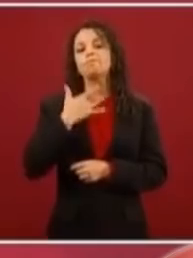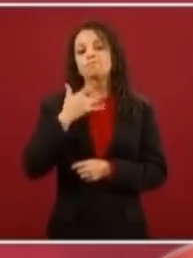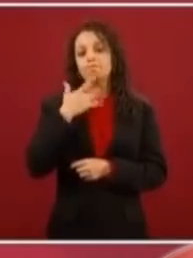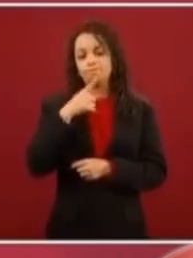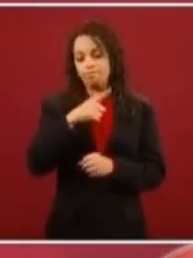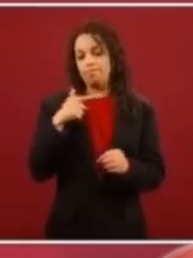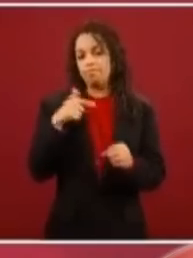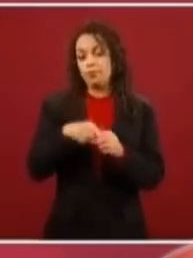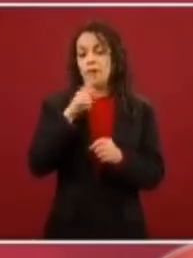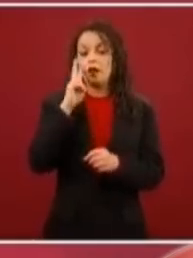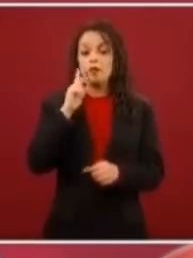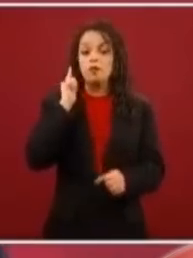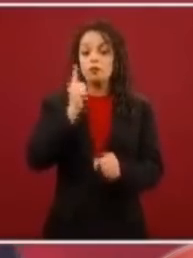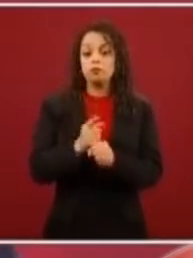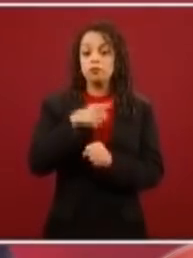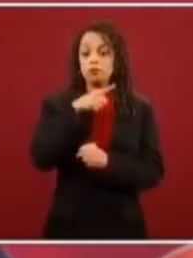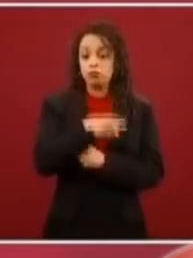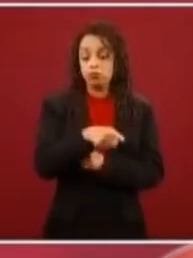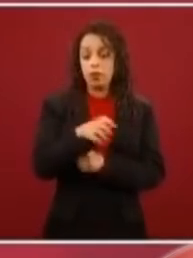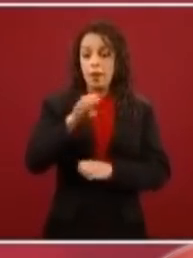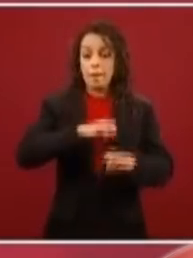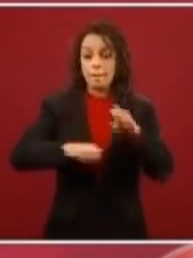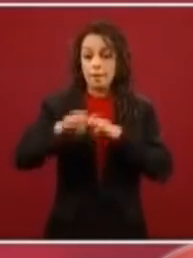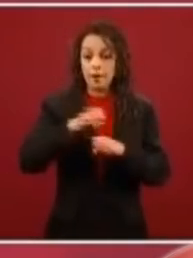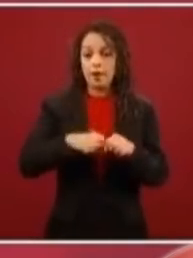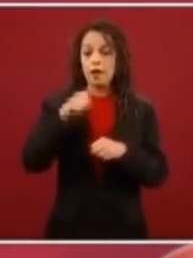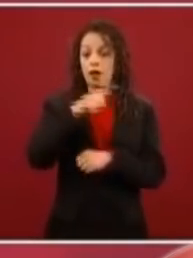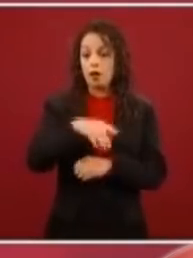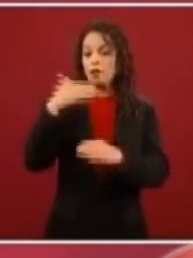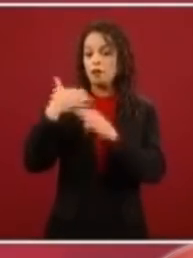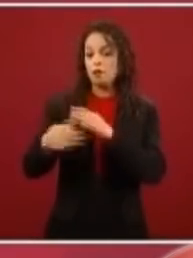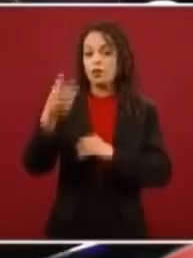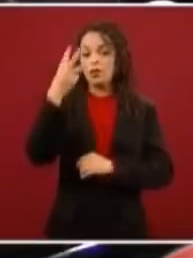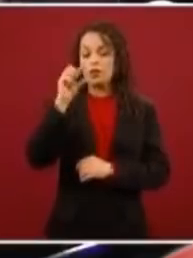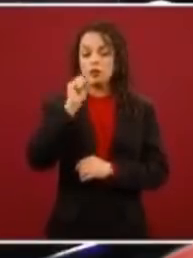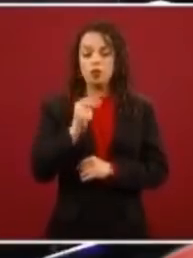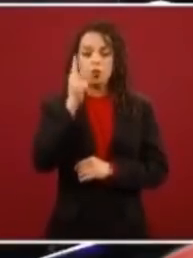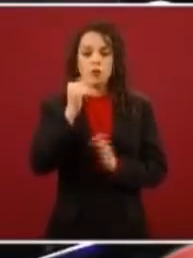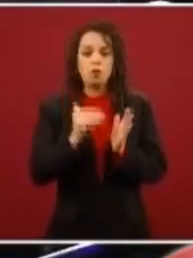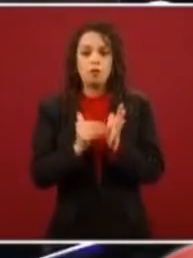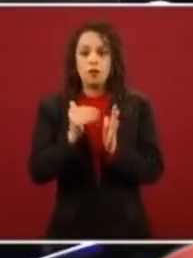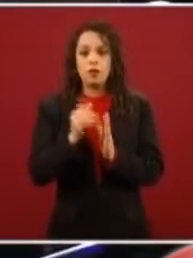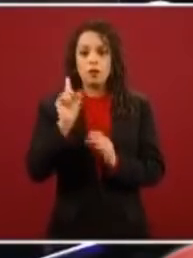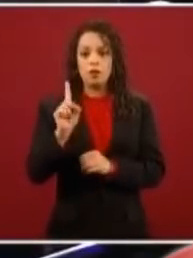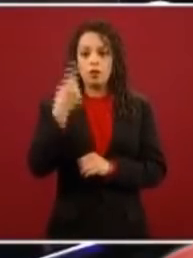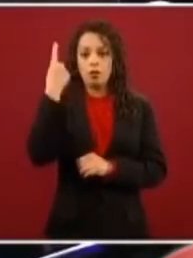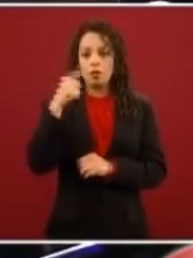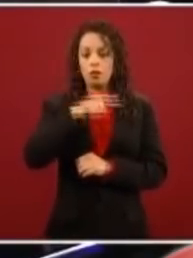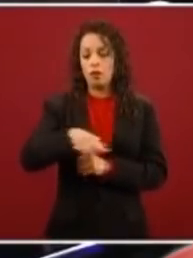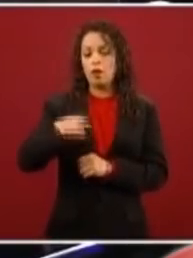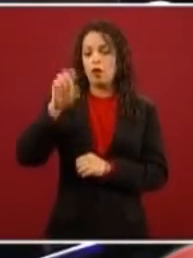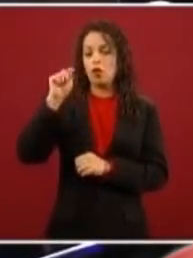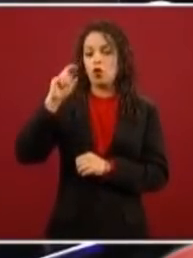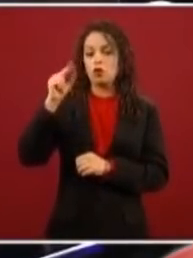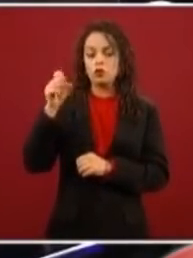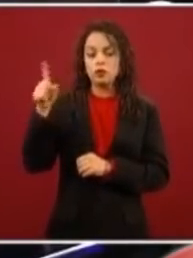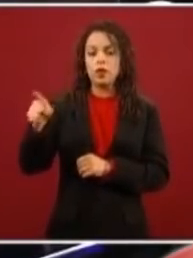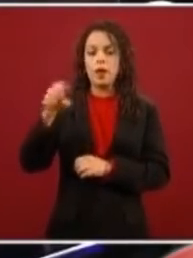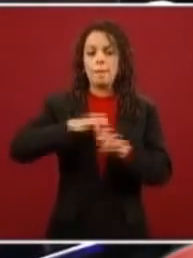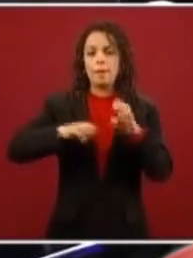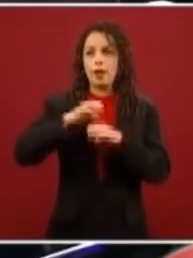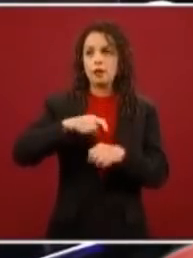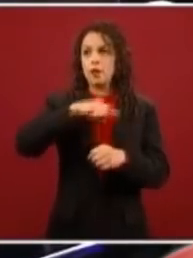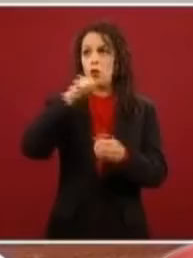transferencia de Altos Hornos a una empresa filial de Odebrecht y de ahí la transferencia de 3.8 millones de dólares hacia Tochos, la empresa constituida en Suiza por el